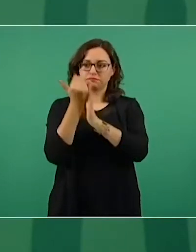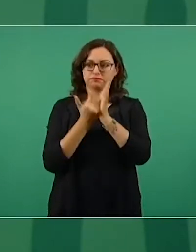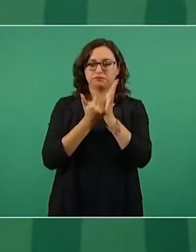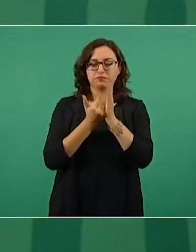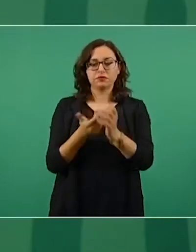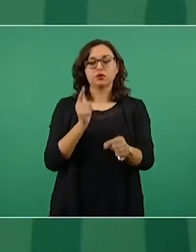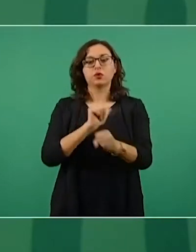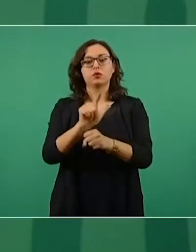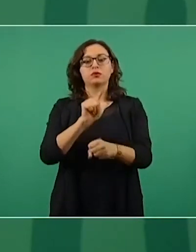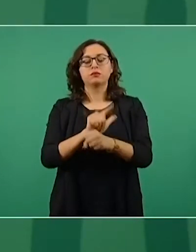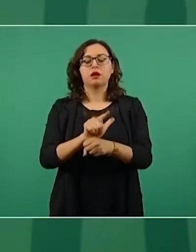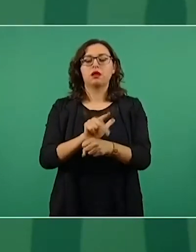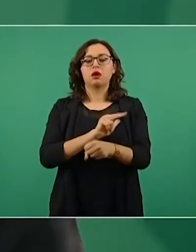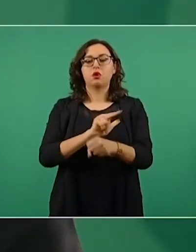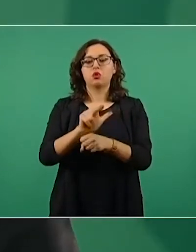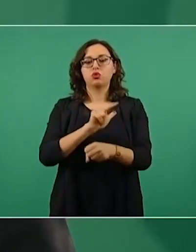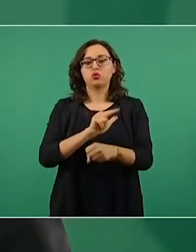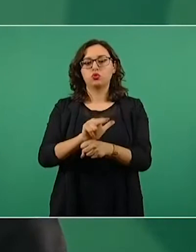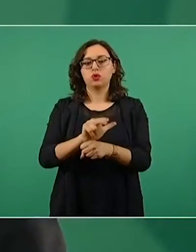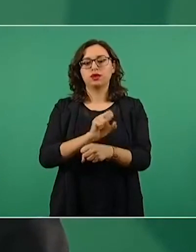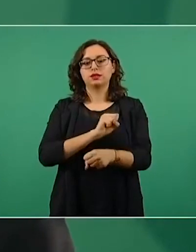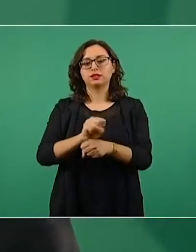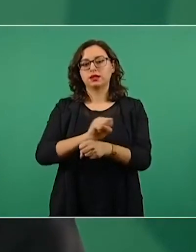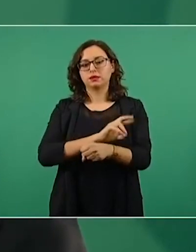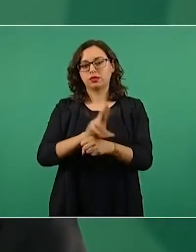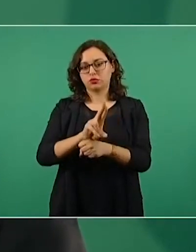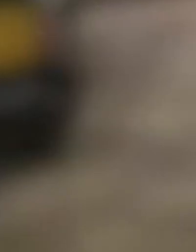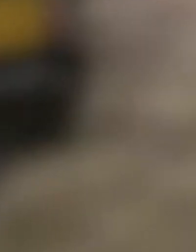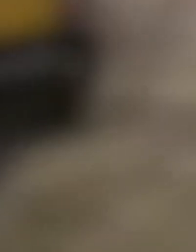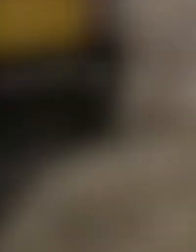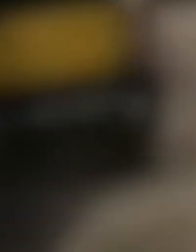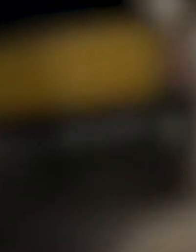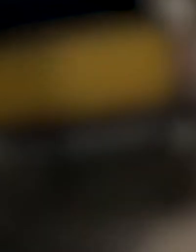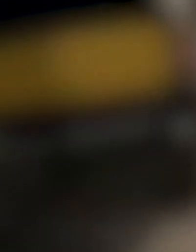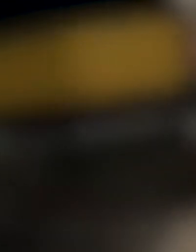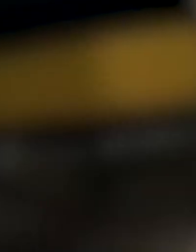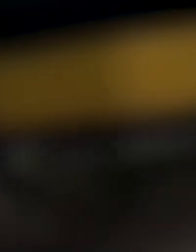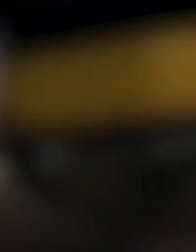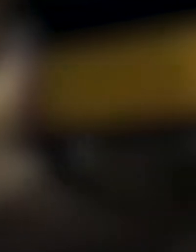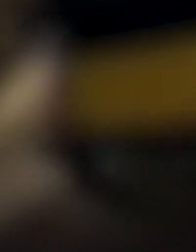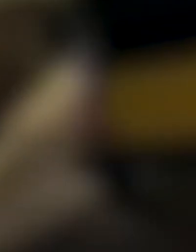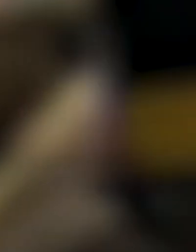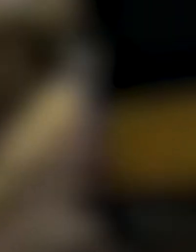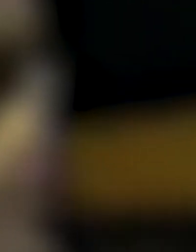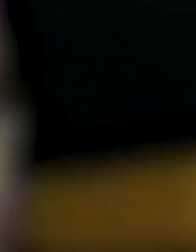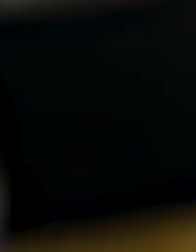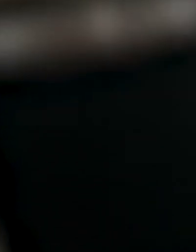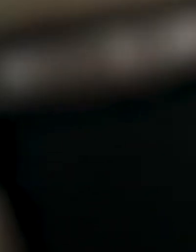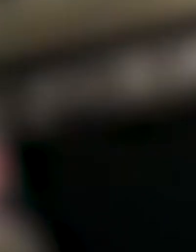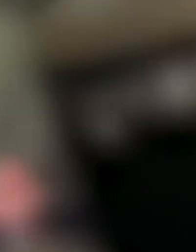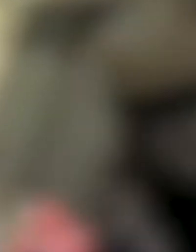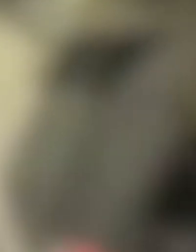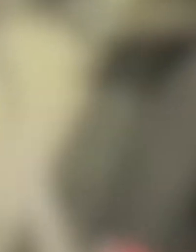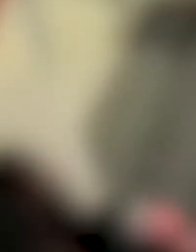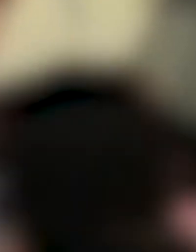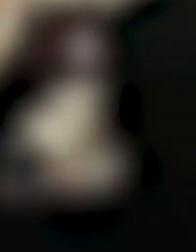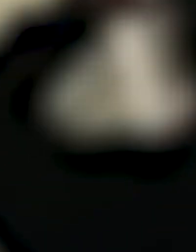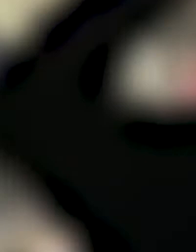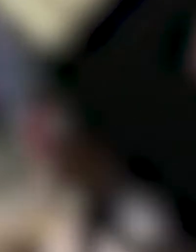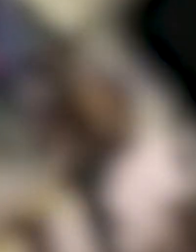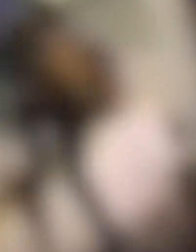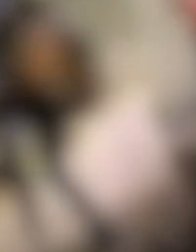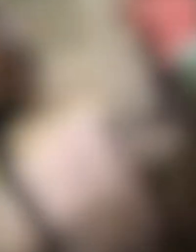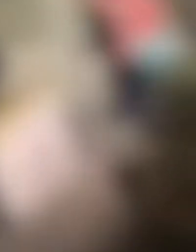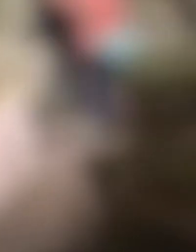después del sismo del 19 de septiembre de 2017. Afirmó que es imposible saber si la administración de Miguel Ángel Mancera